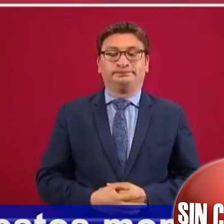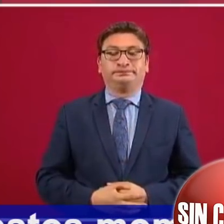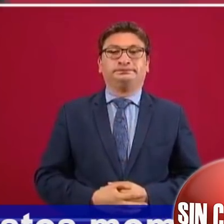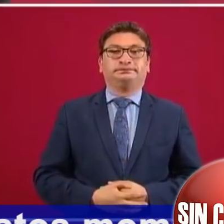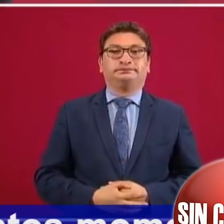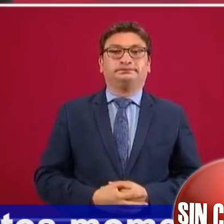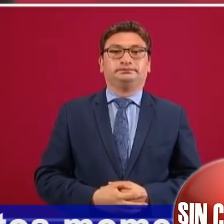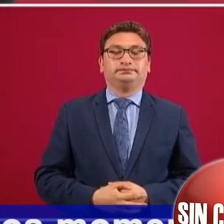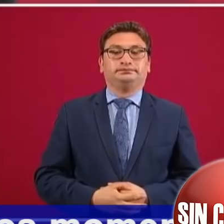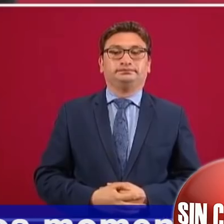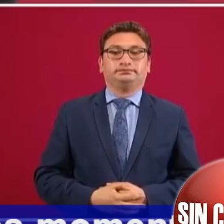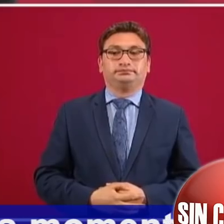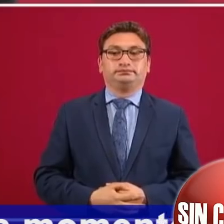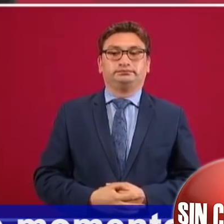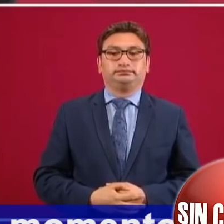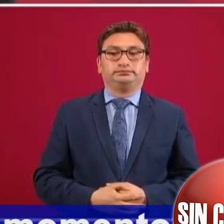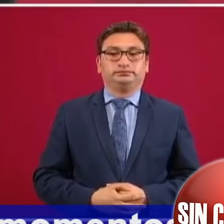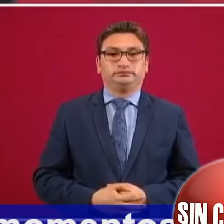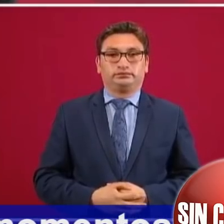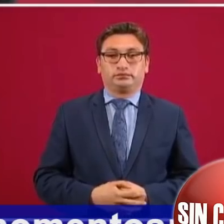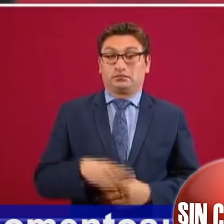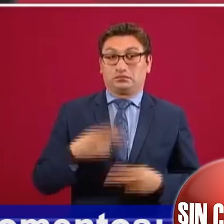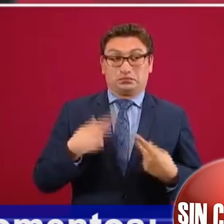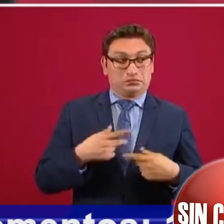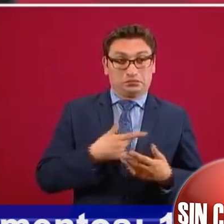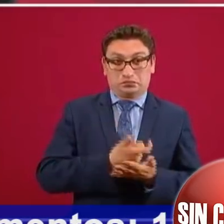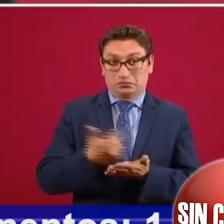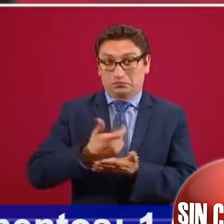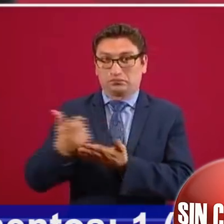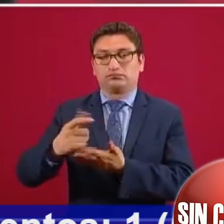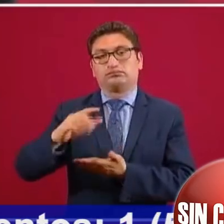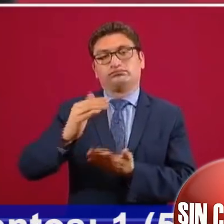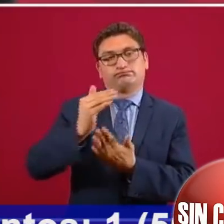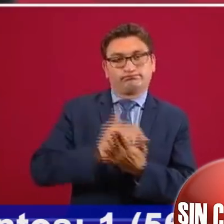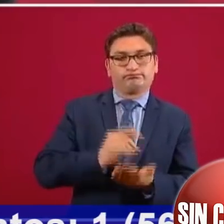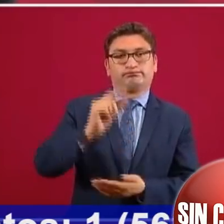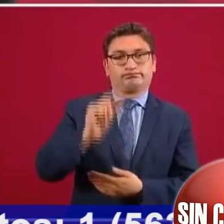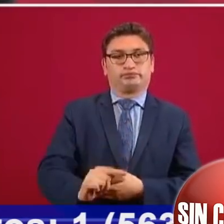pedían que se redujera el salario,